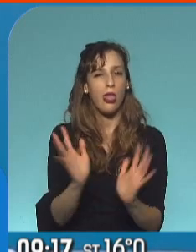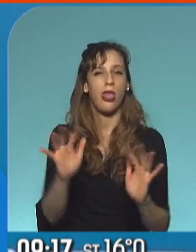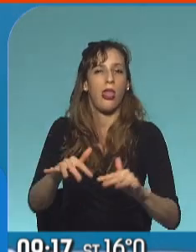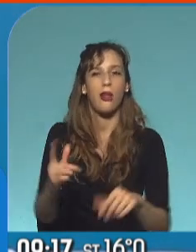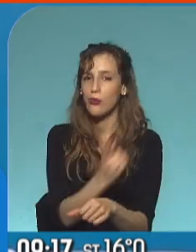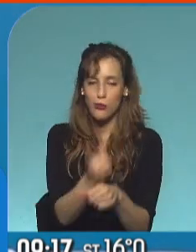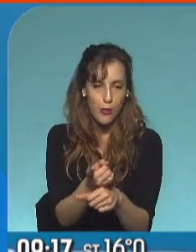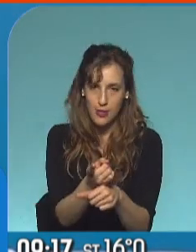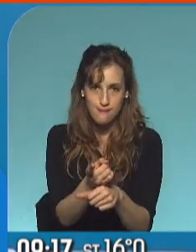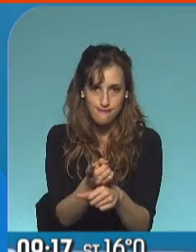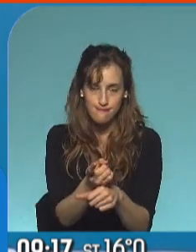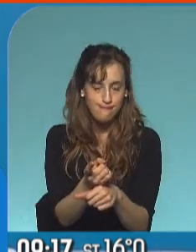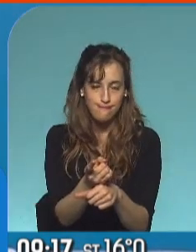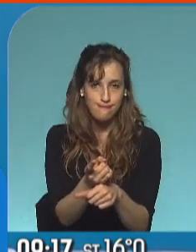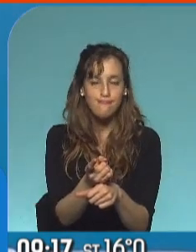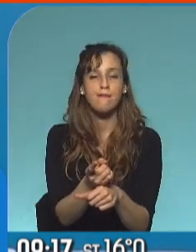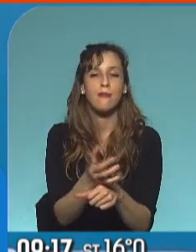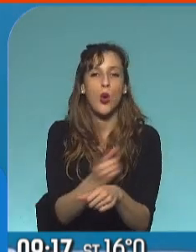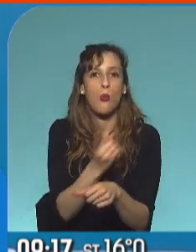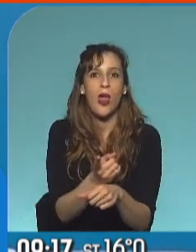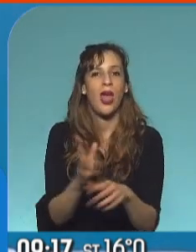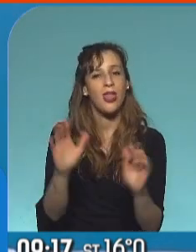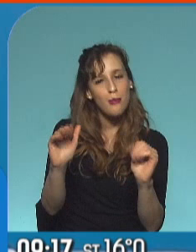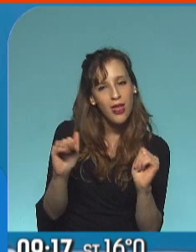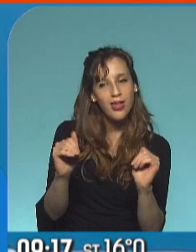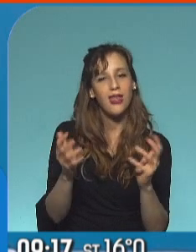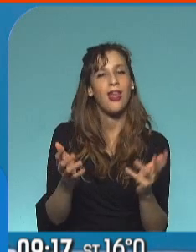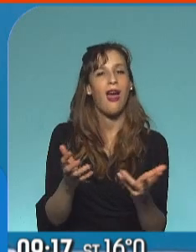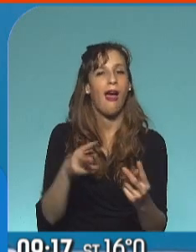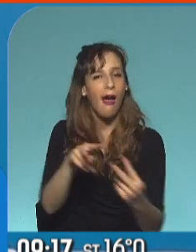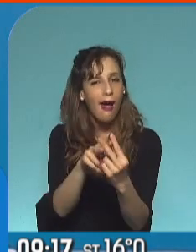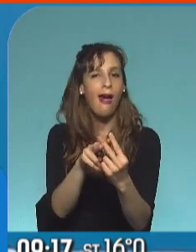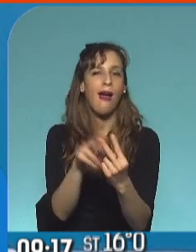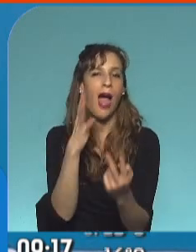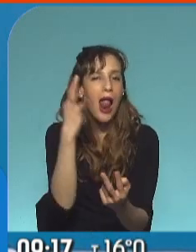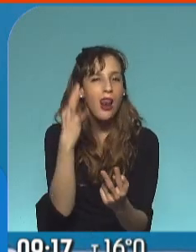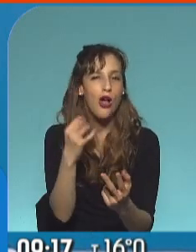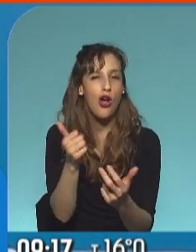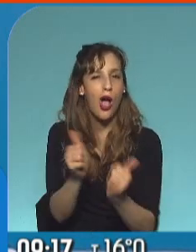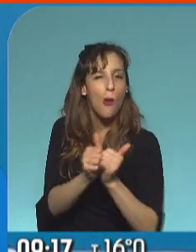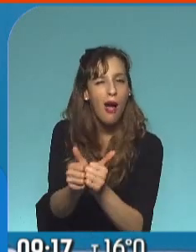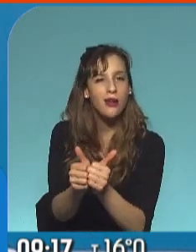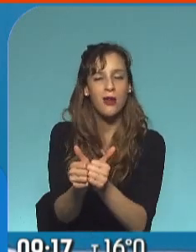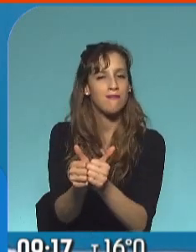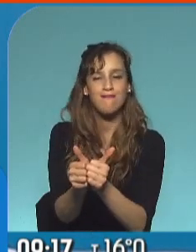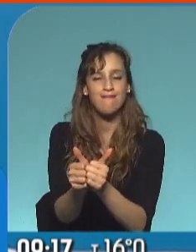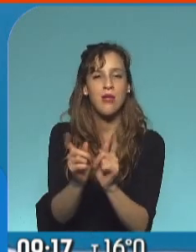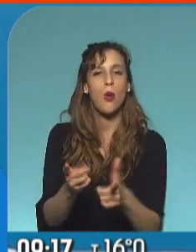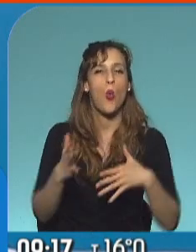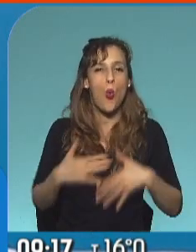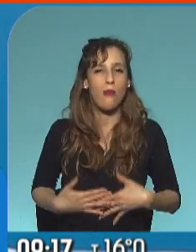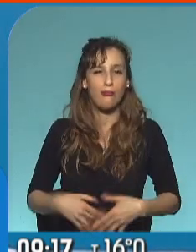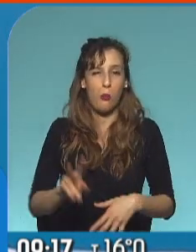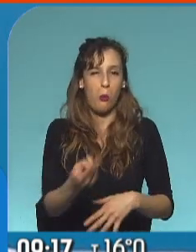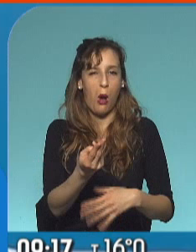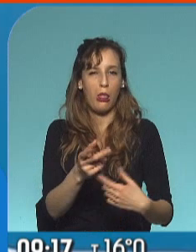circunstancias no poder ver a su familiar en los últimos momentos no están acompañándolo no poder ver el cuerpo participar